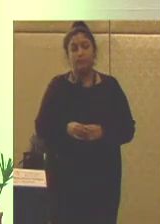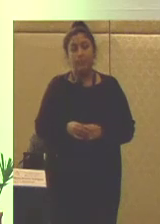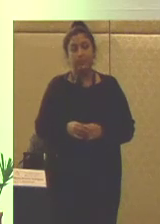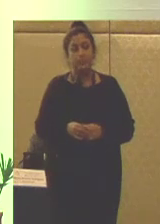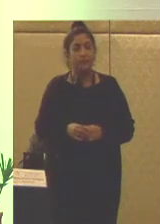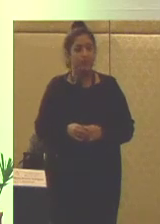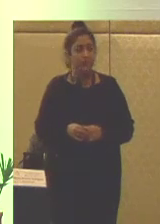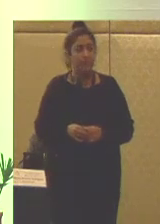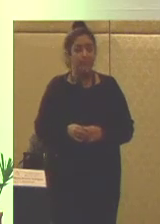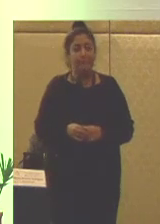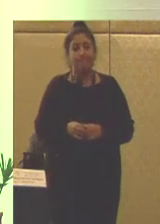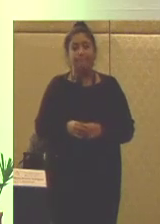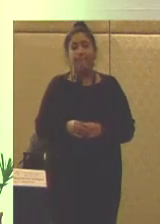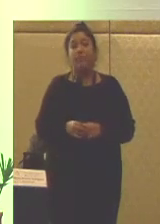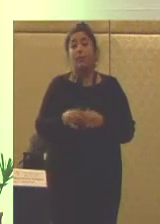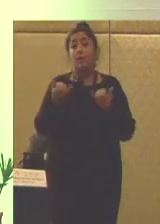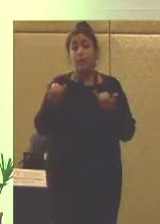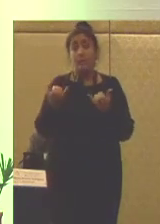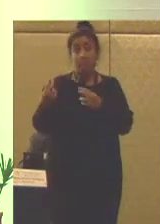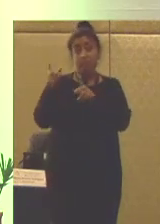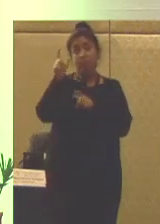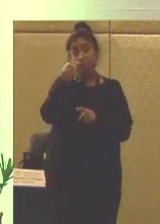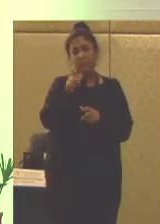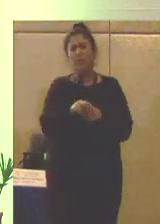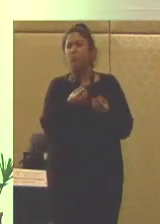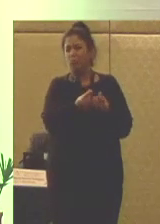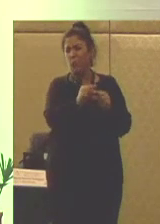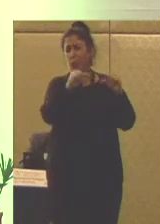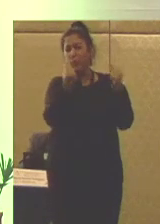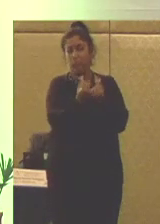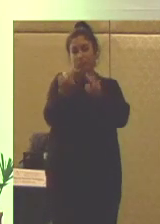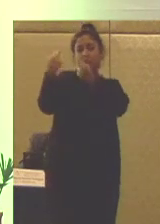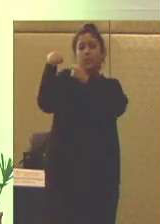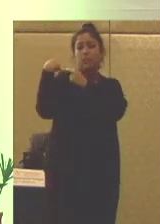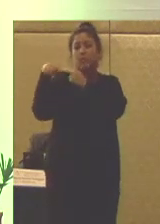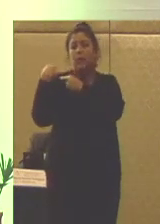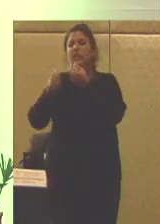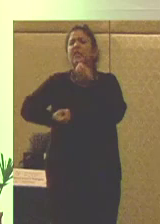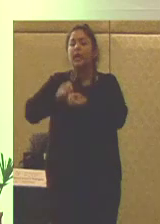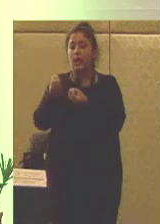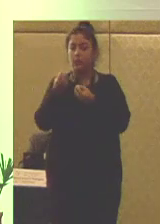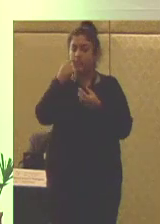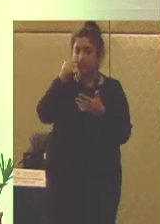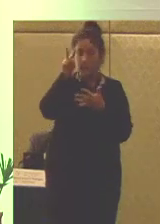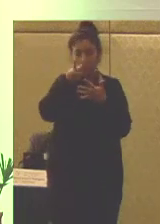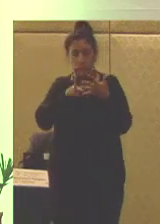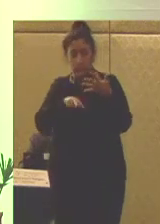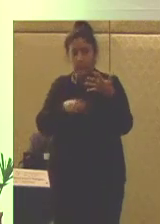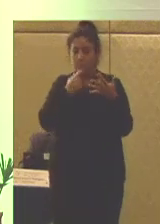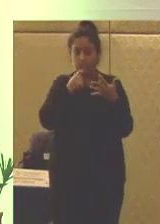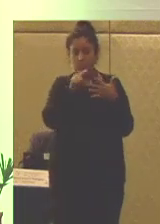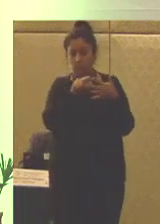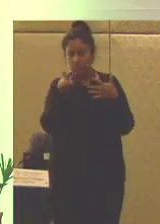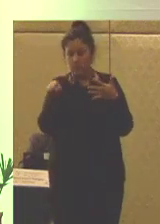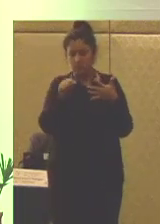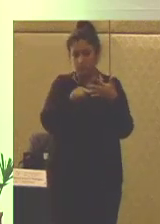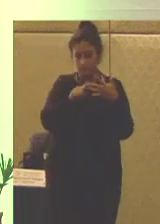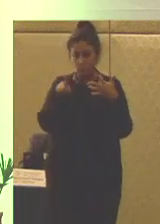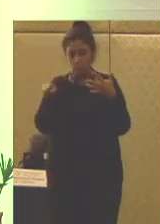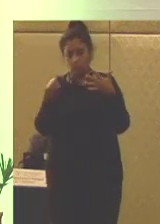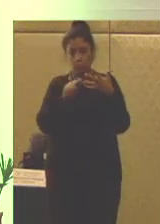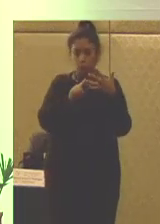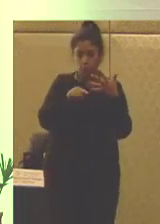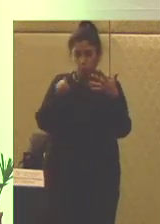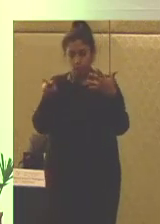responsable presenta de manera separada cuáles son los costos para llevar a cabo la reconstrucción total, cuáles serían los costos asociados.